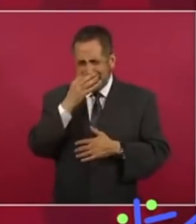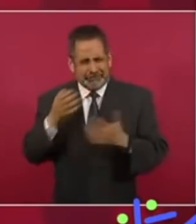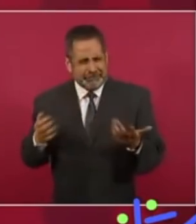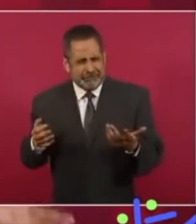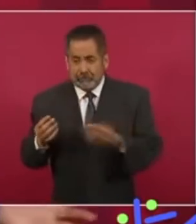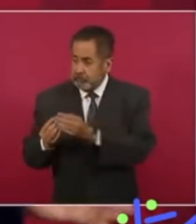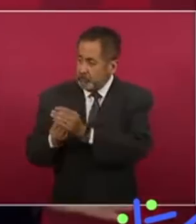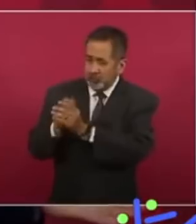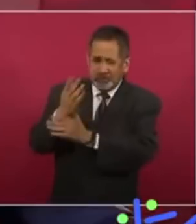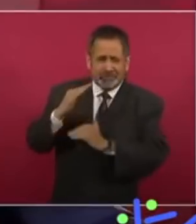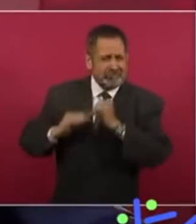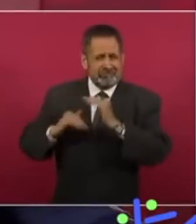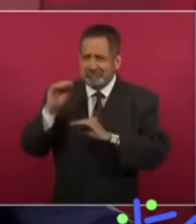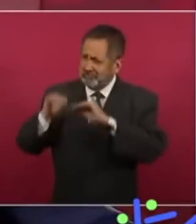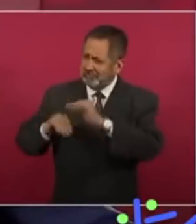relativamente nuevas